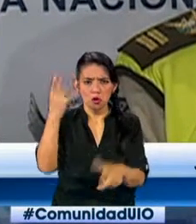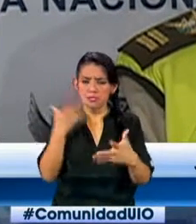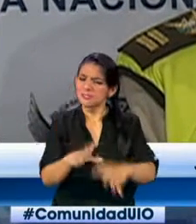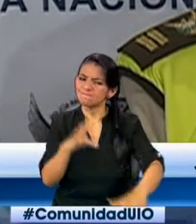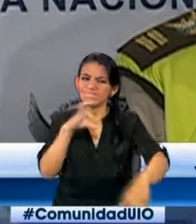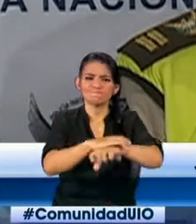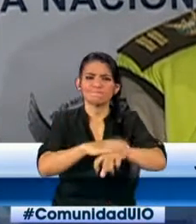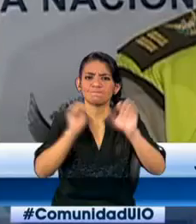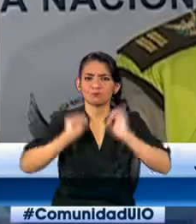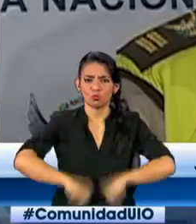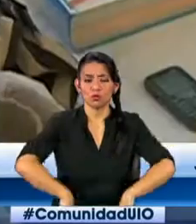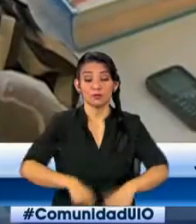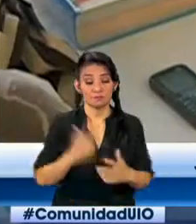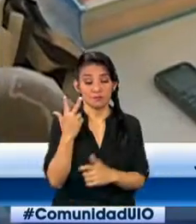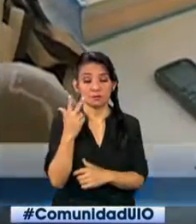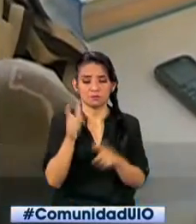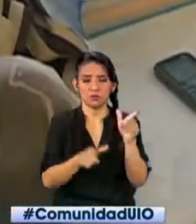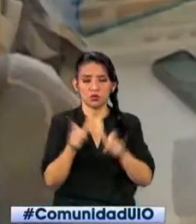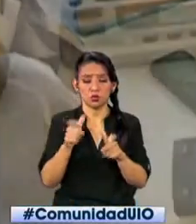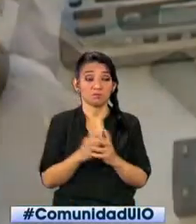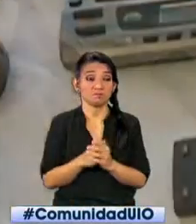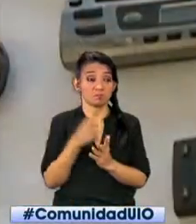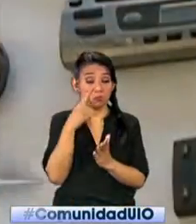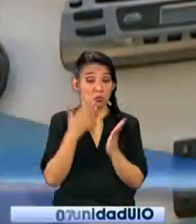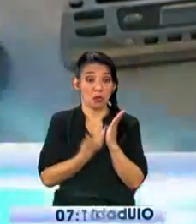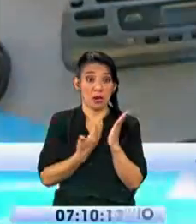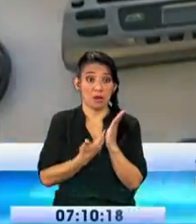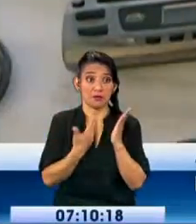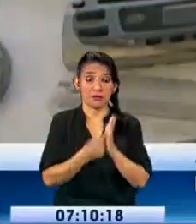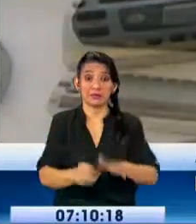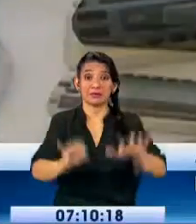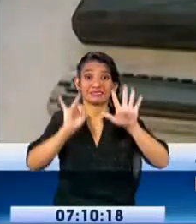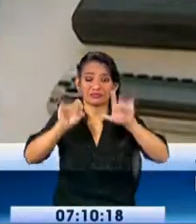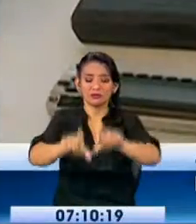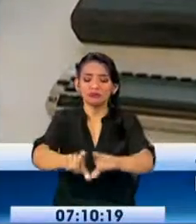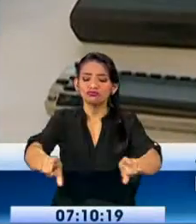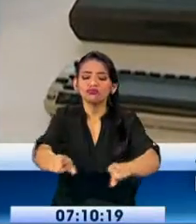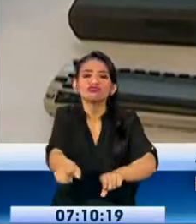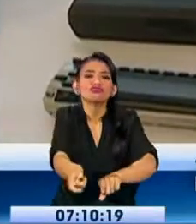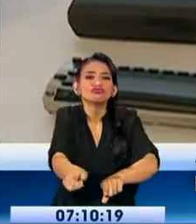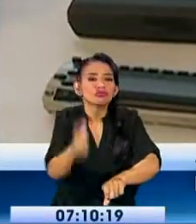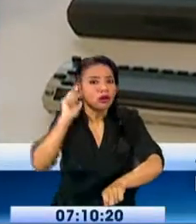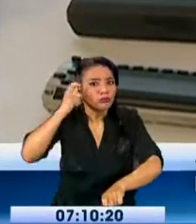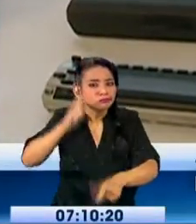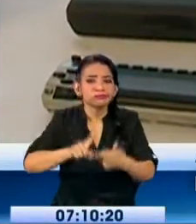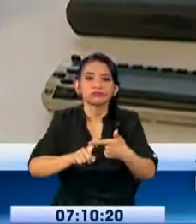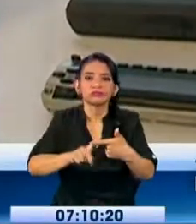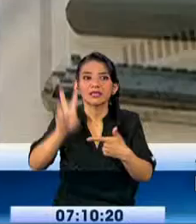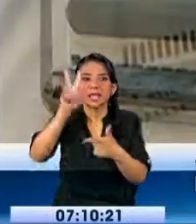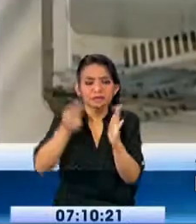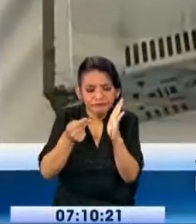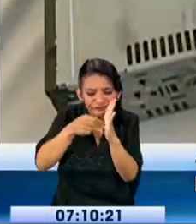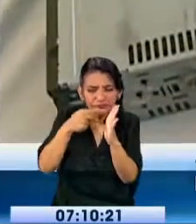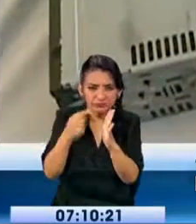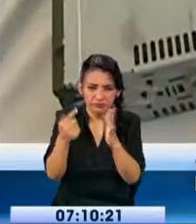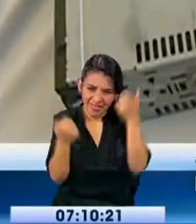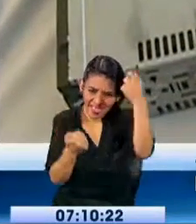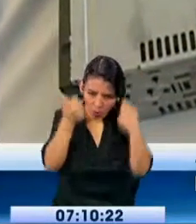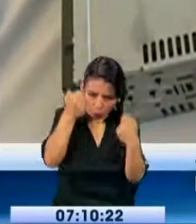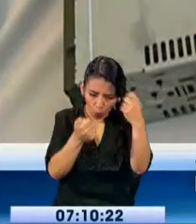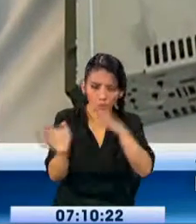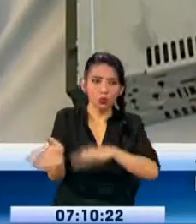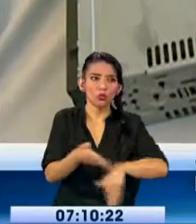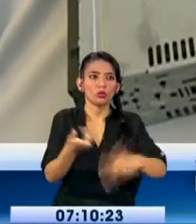la detención de los. Como evidencia tenemos 7 mascarillas, 3 cerebros de vehículo,